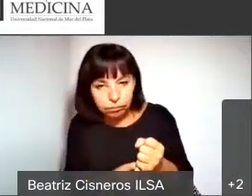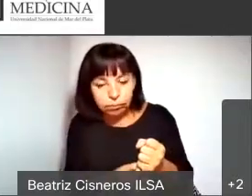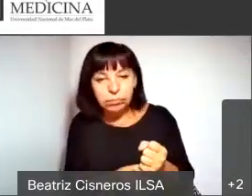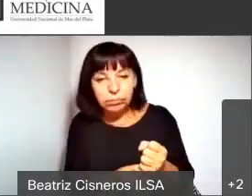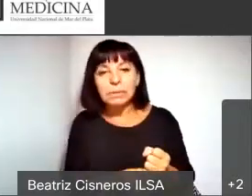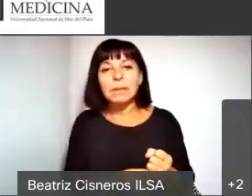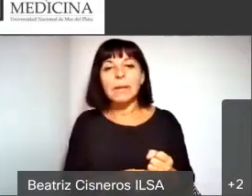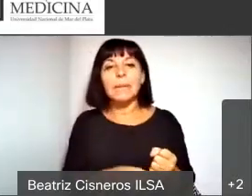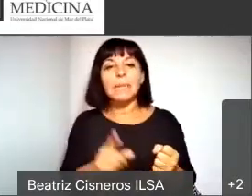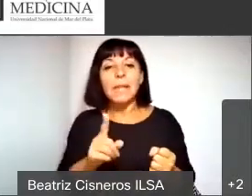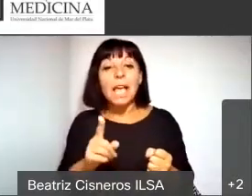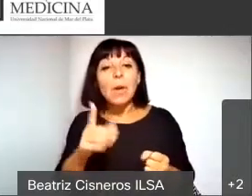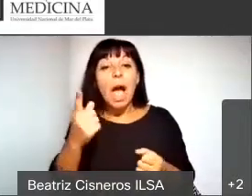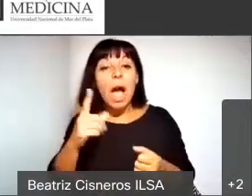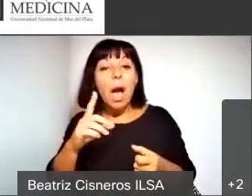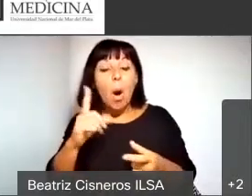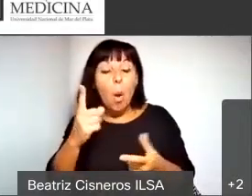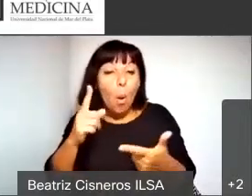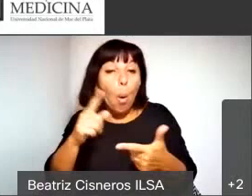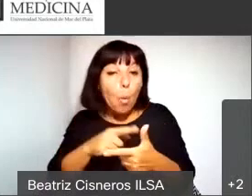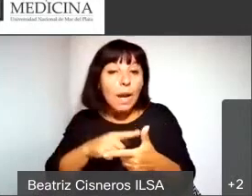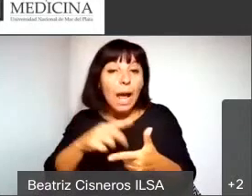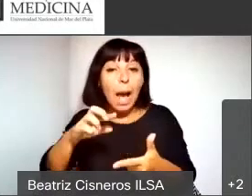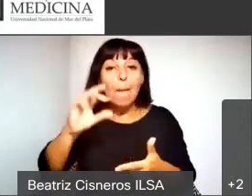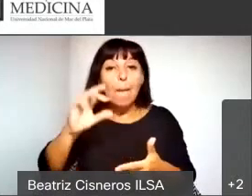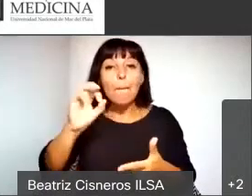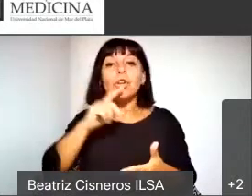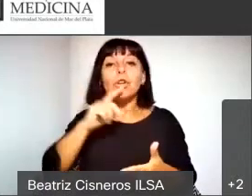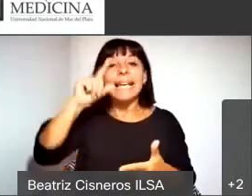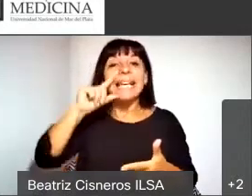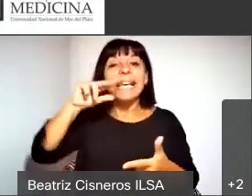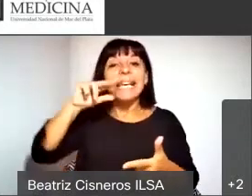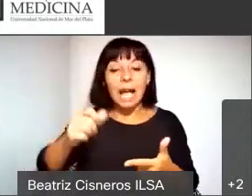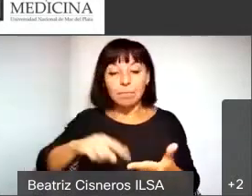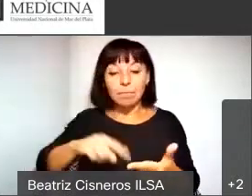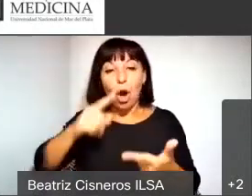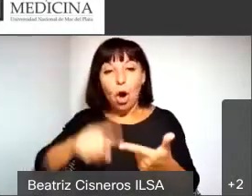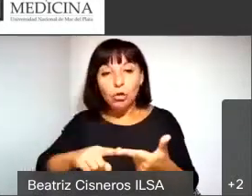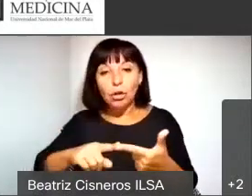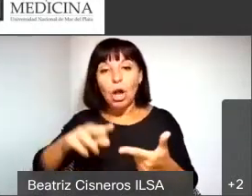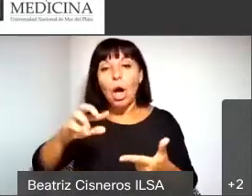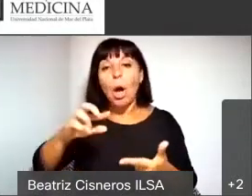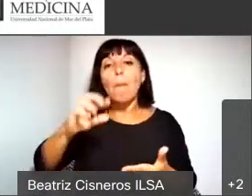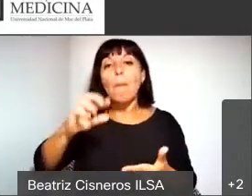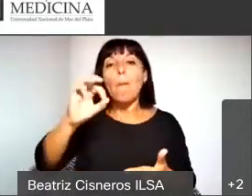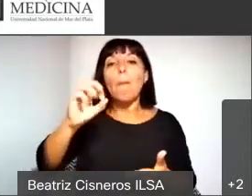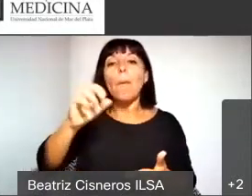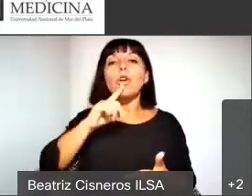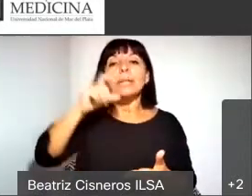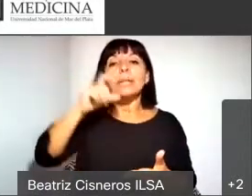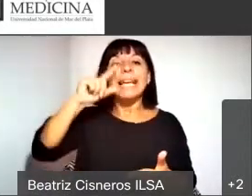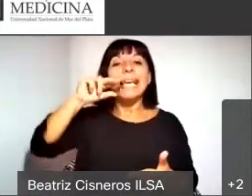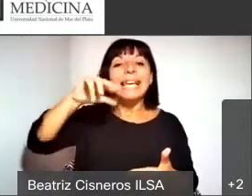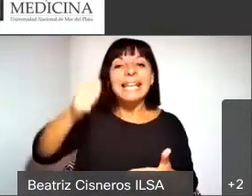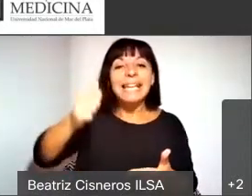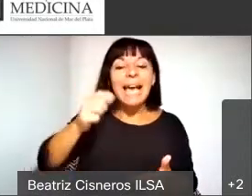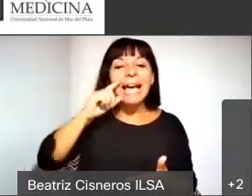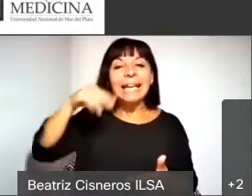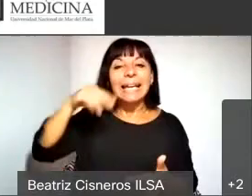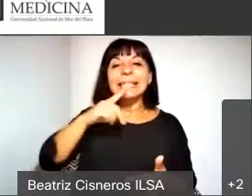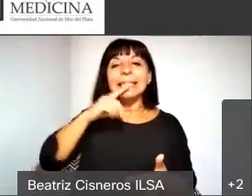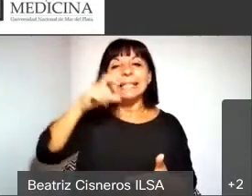Ese es un tipo de proteínas. Por otro lado, tenemos proteínas que son proteínas integrales o